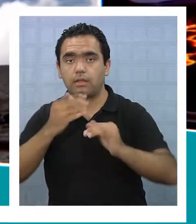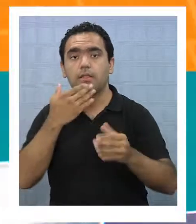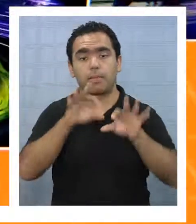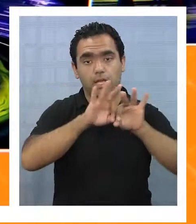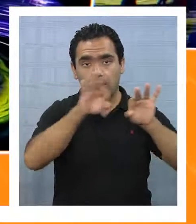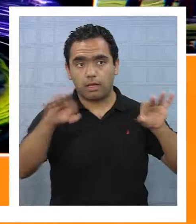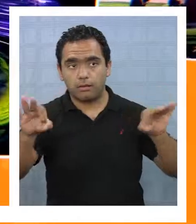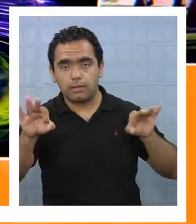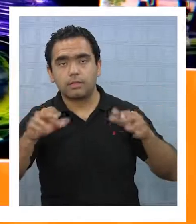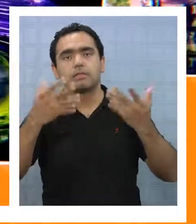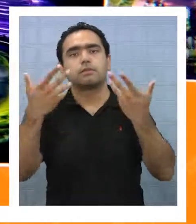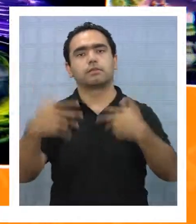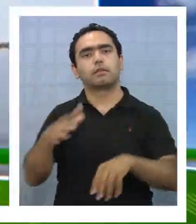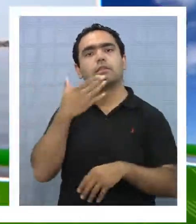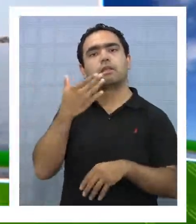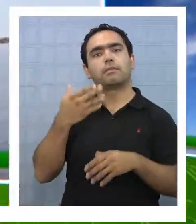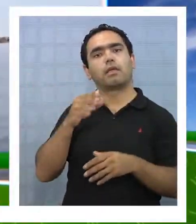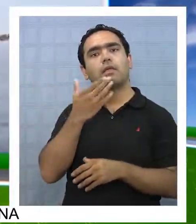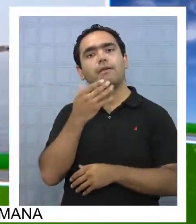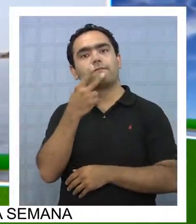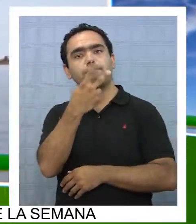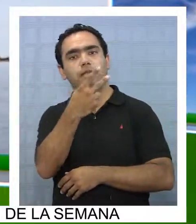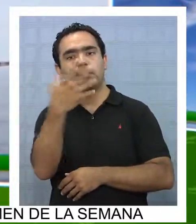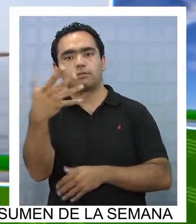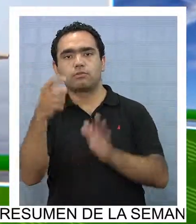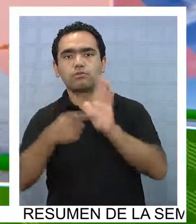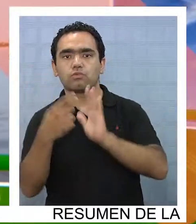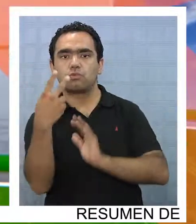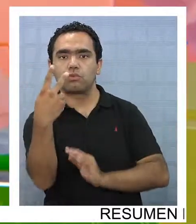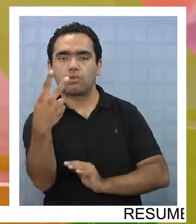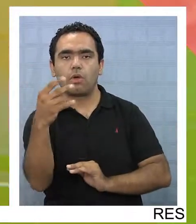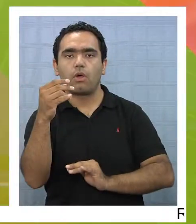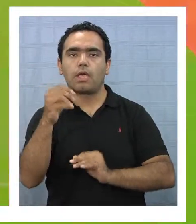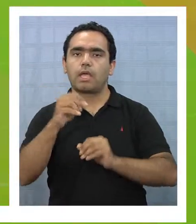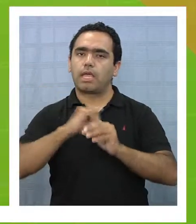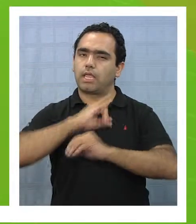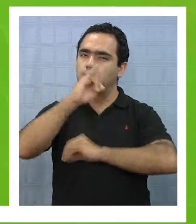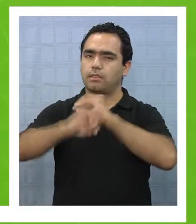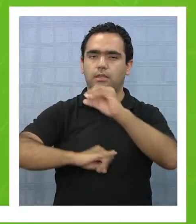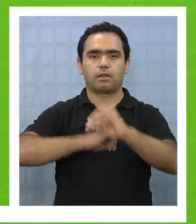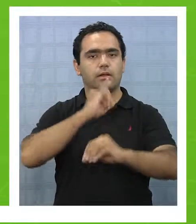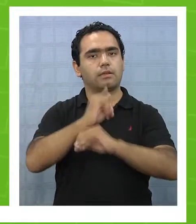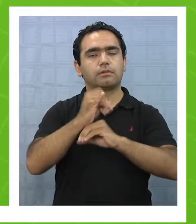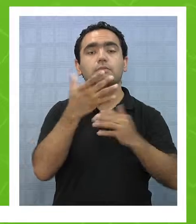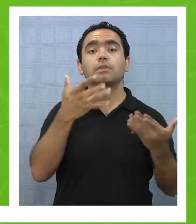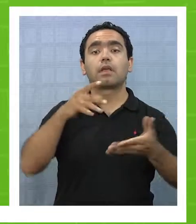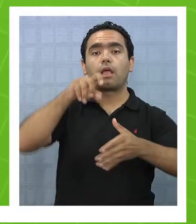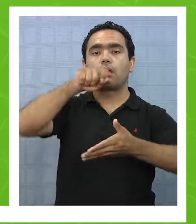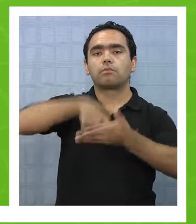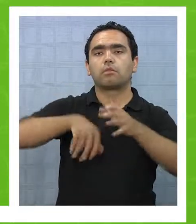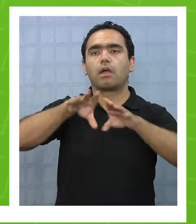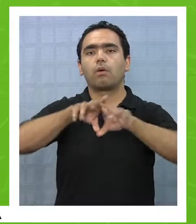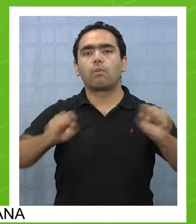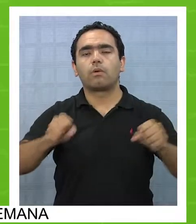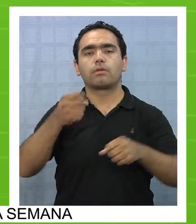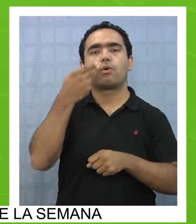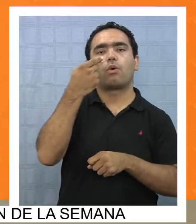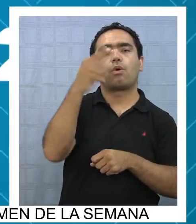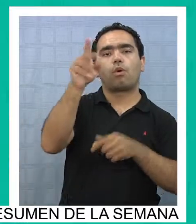incorporado la segunda señal 25.2 con programación internacional por convenio con cadena Deutsche Welle,